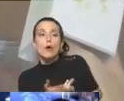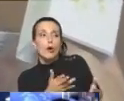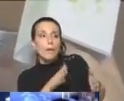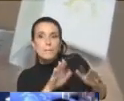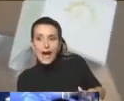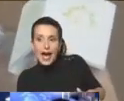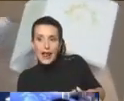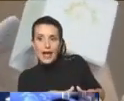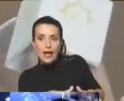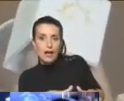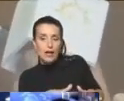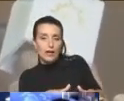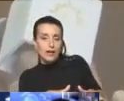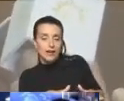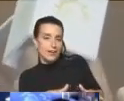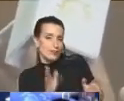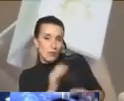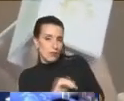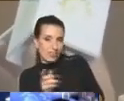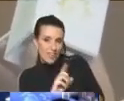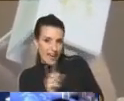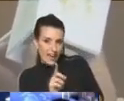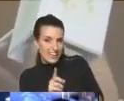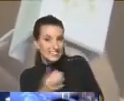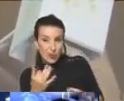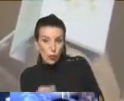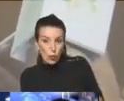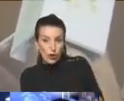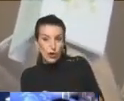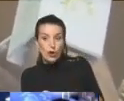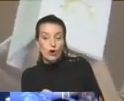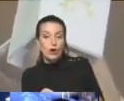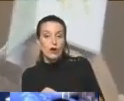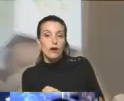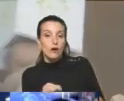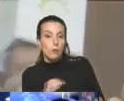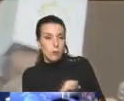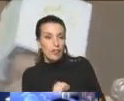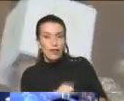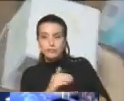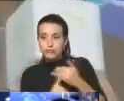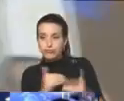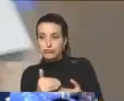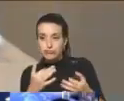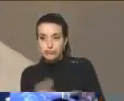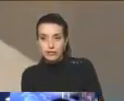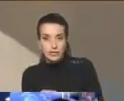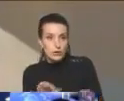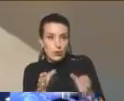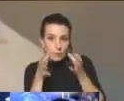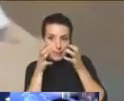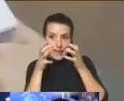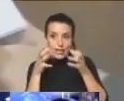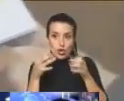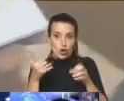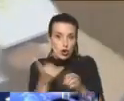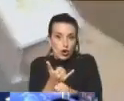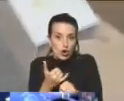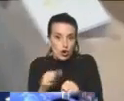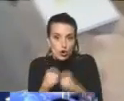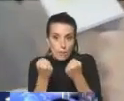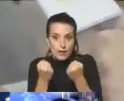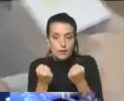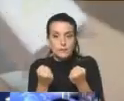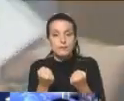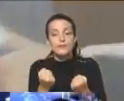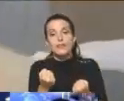acotado que no daba para garantizar que de alguna manera se hiciera el procedimiento sin este riesgo como decíamos esta